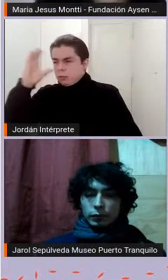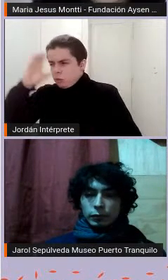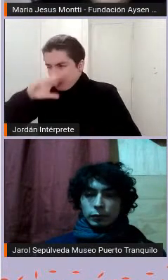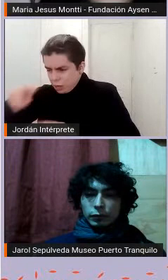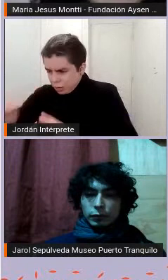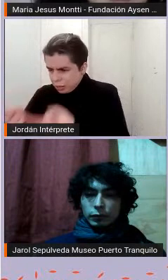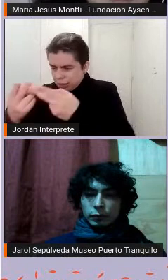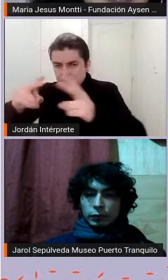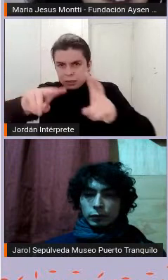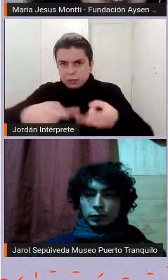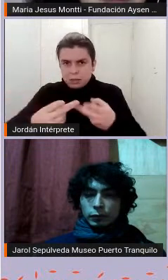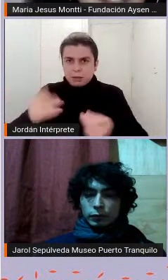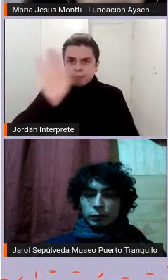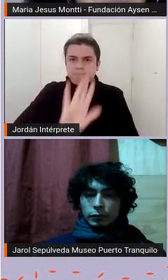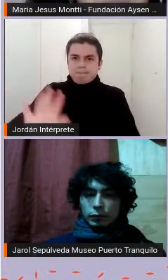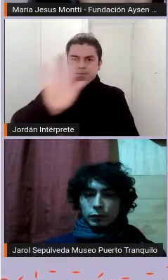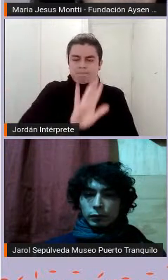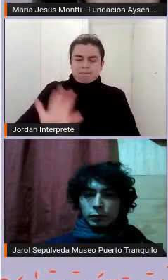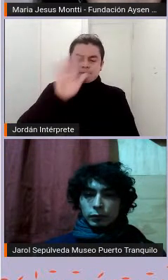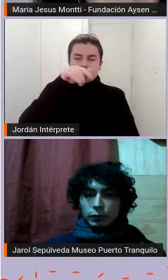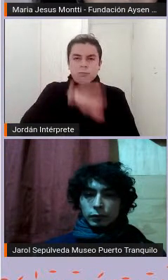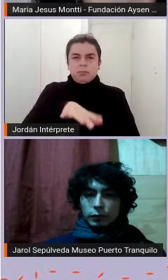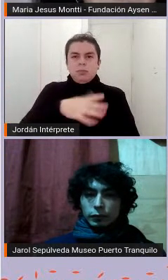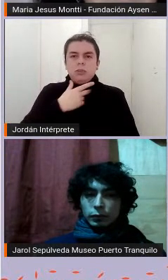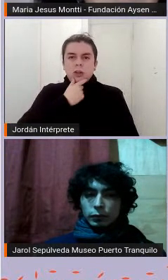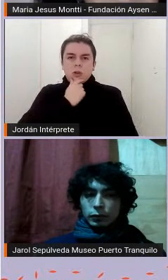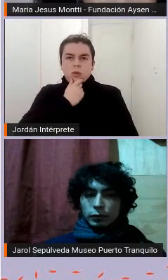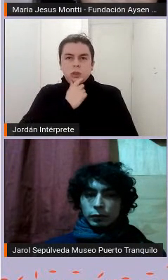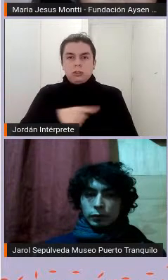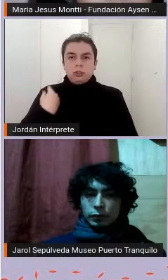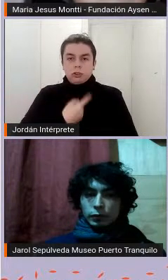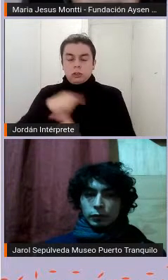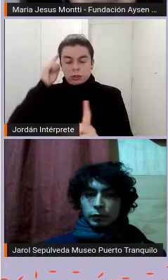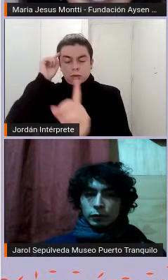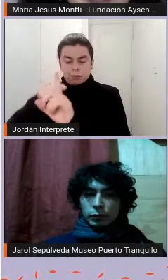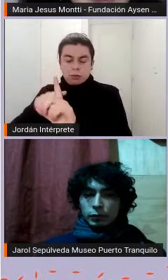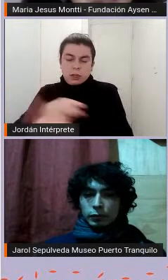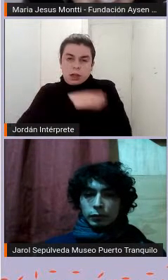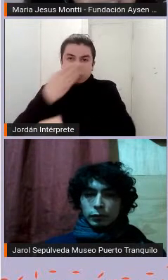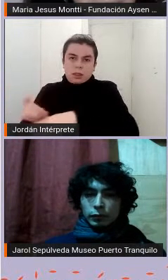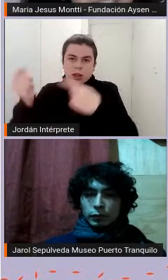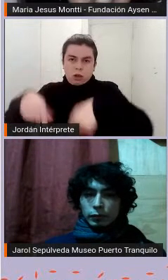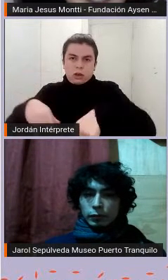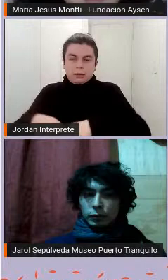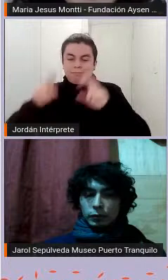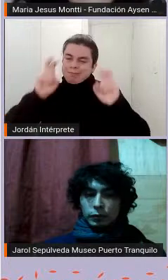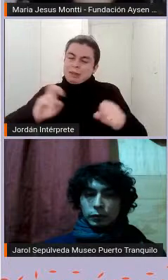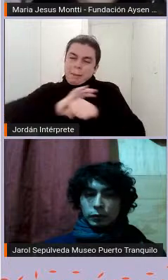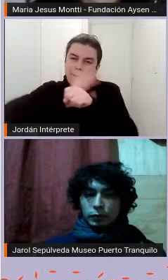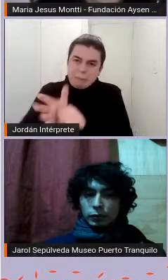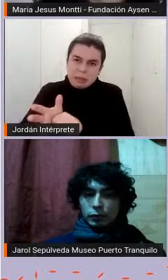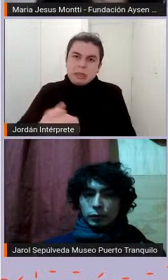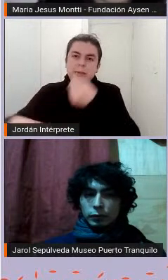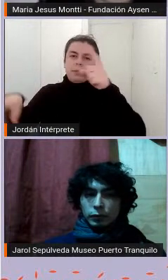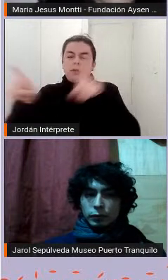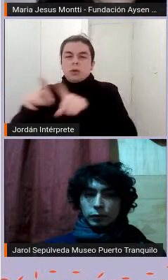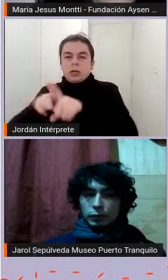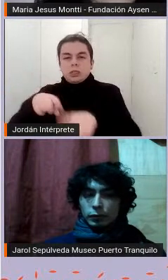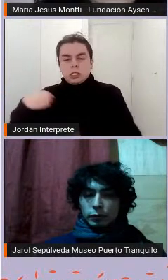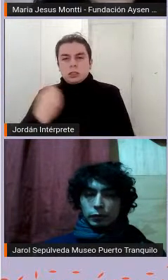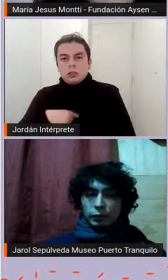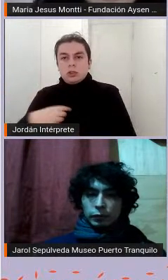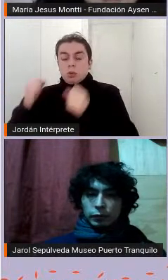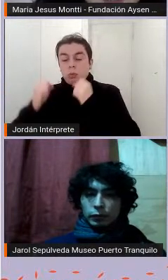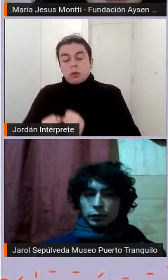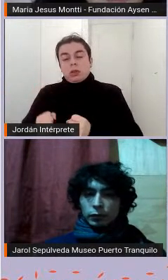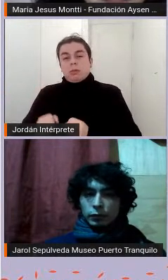huesos, que es en lo que nos hemos estado enfocando hasta la fecha. A pesar de la pandemia, hemos podido viajar